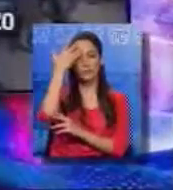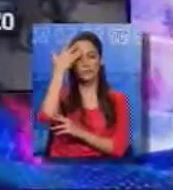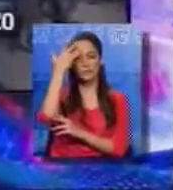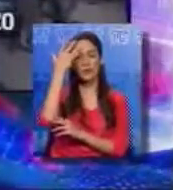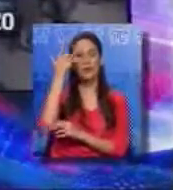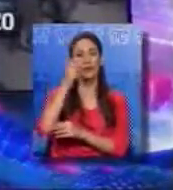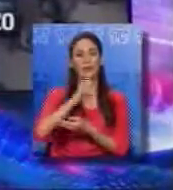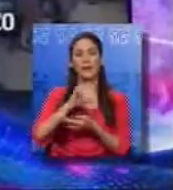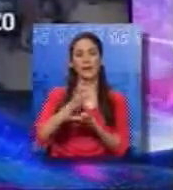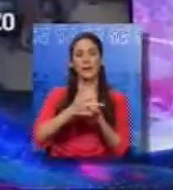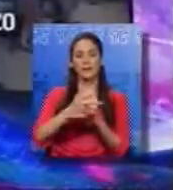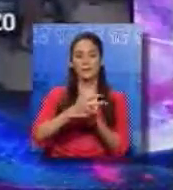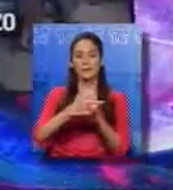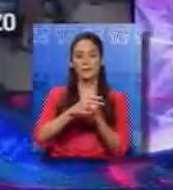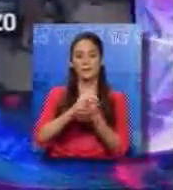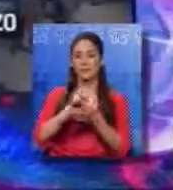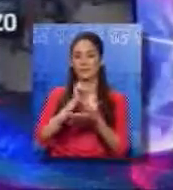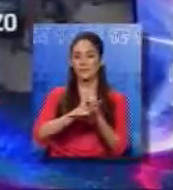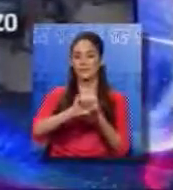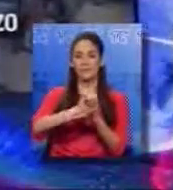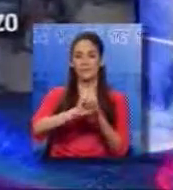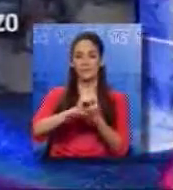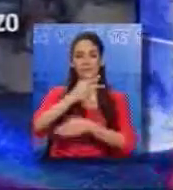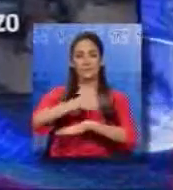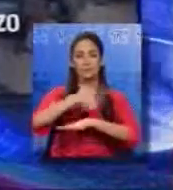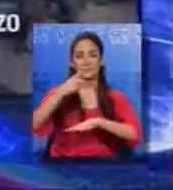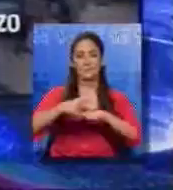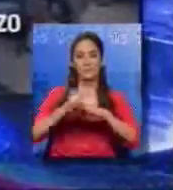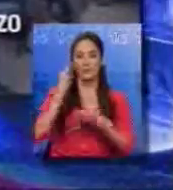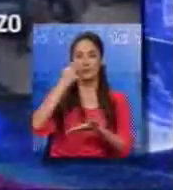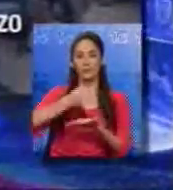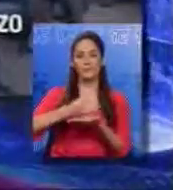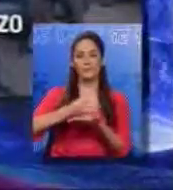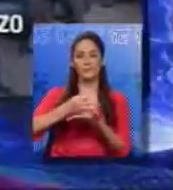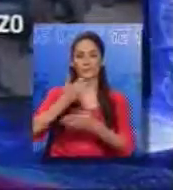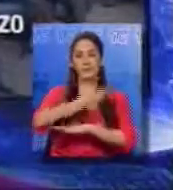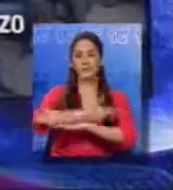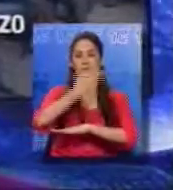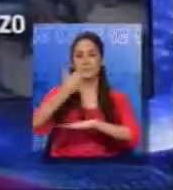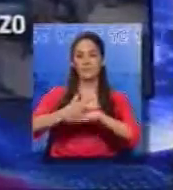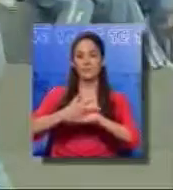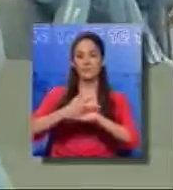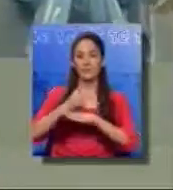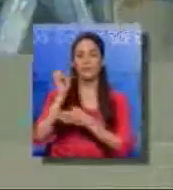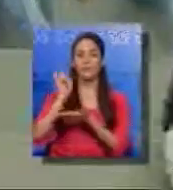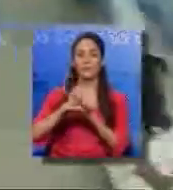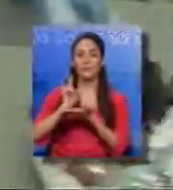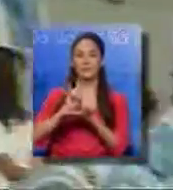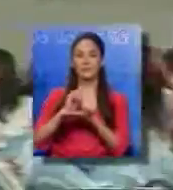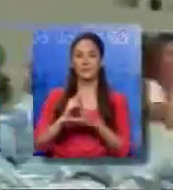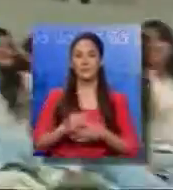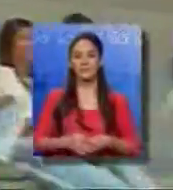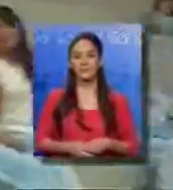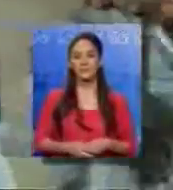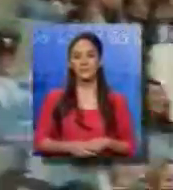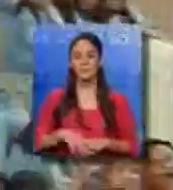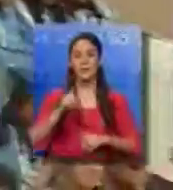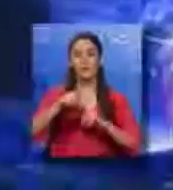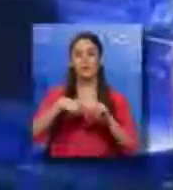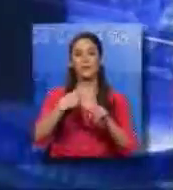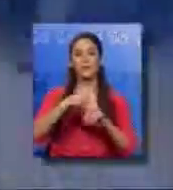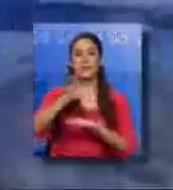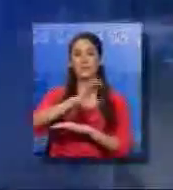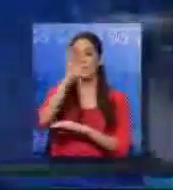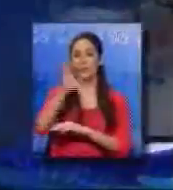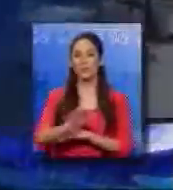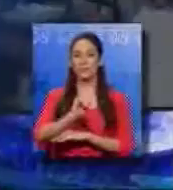Domingo, Carchi, Imbabura, Pichincha, Cotopaxi, Chimborazo y Bolívar. En el caso del régimen Costa,